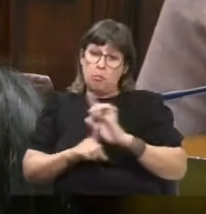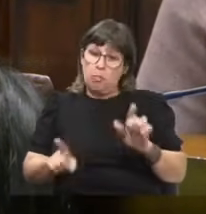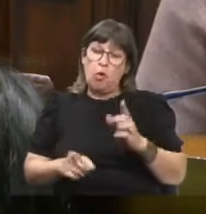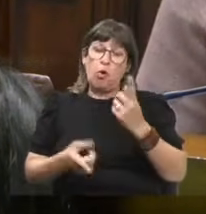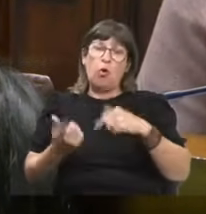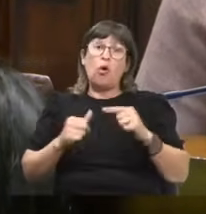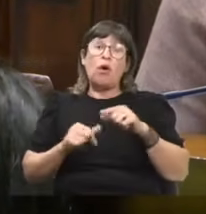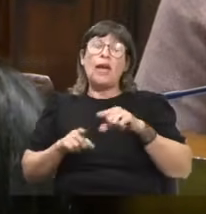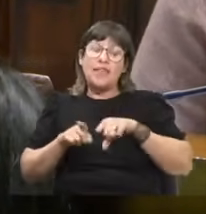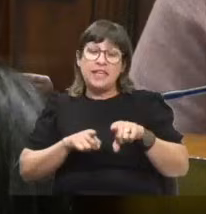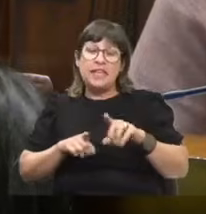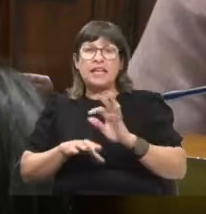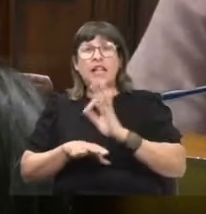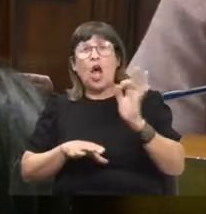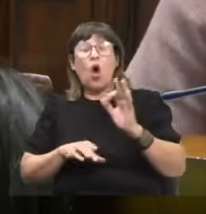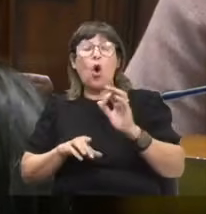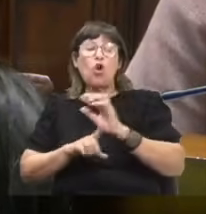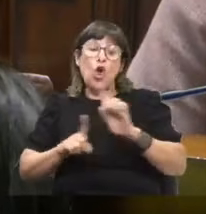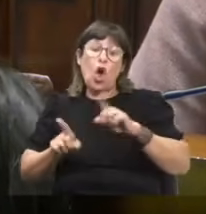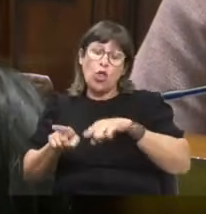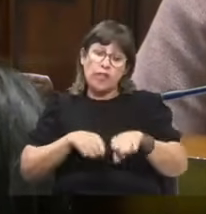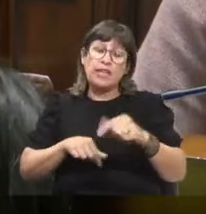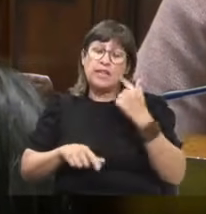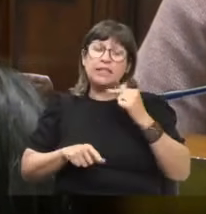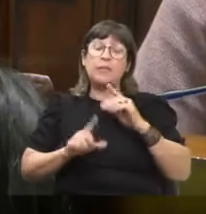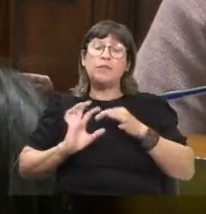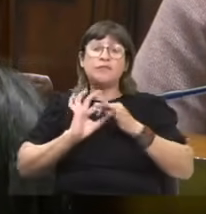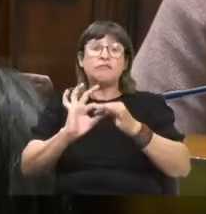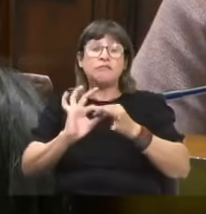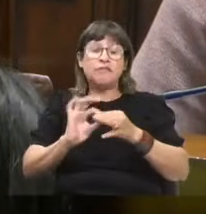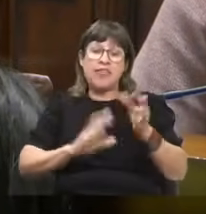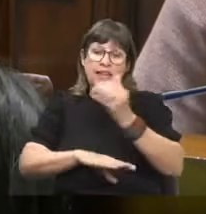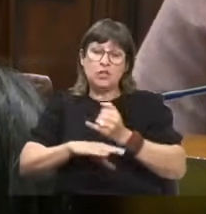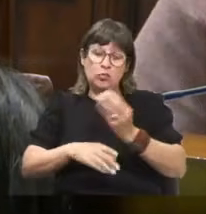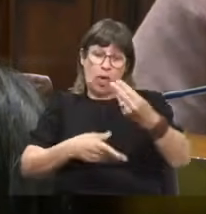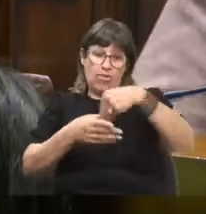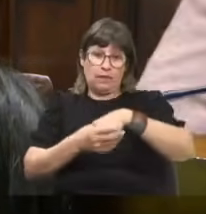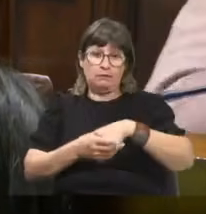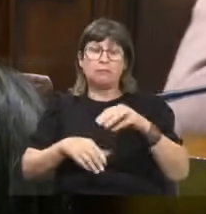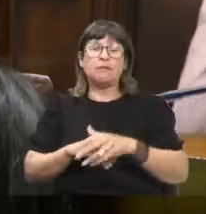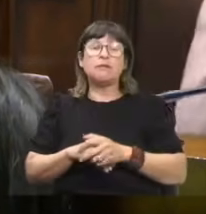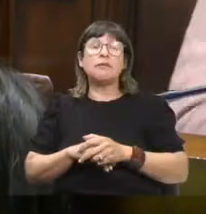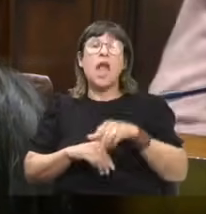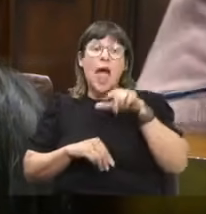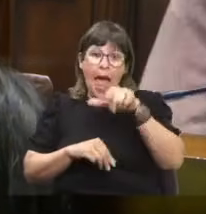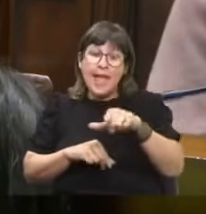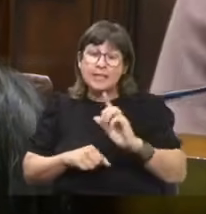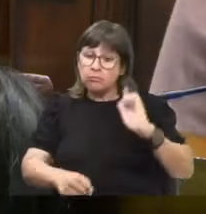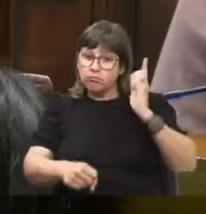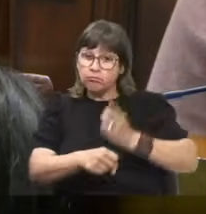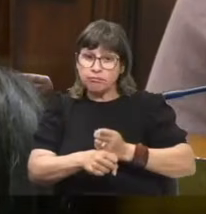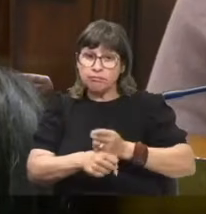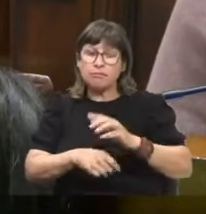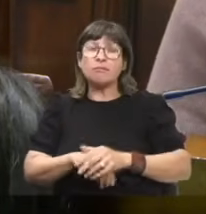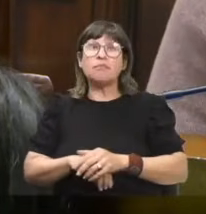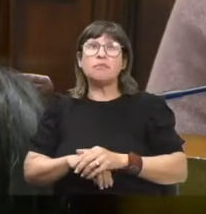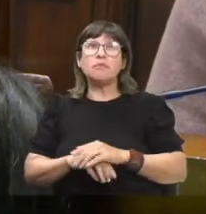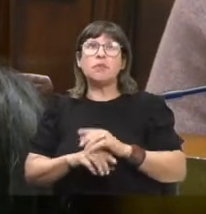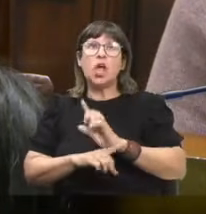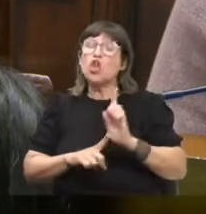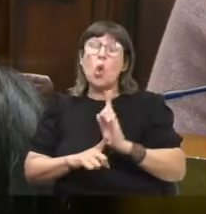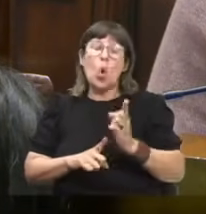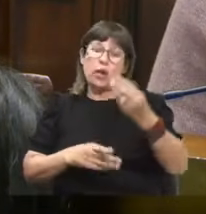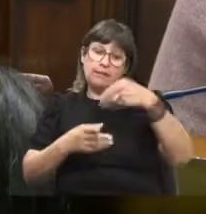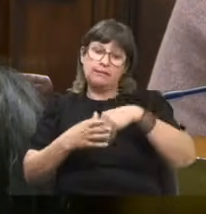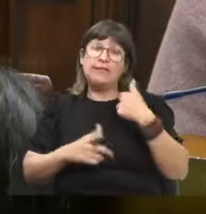o indirectamente dependan del instituto de que forman parte. Esta disposición no comprende a